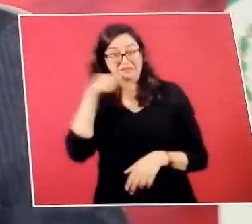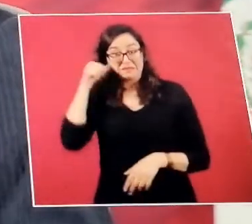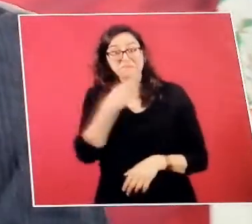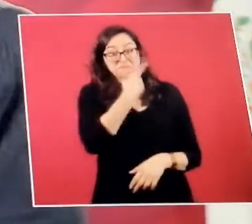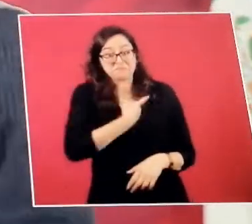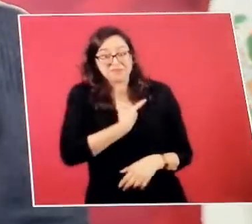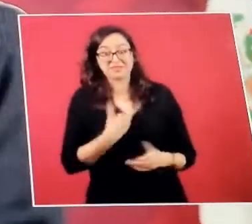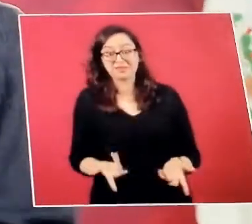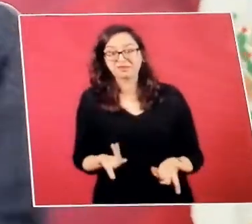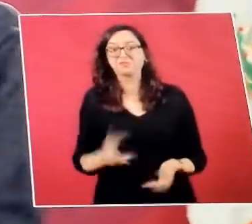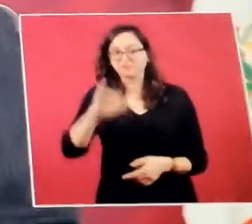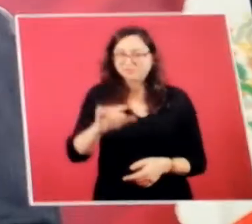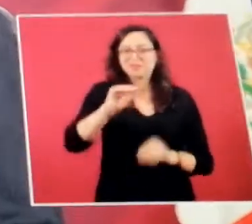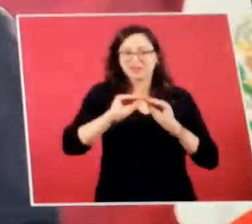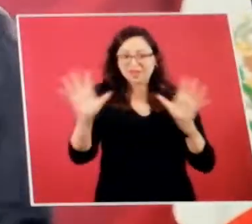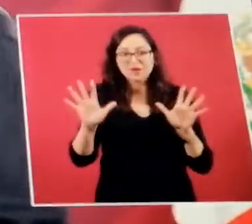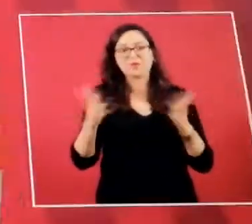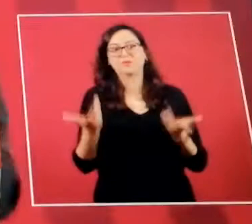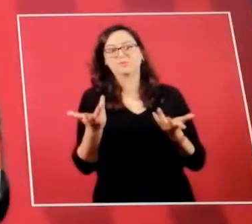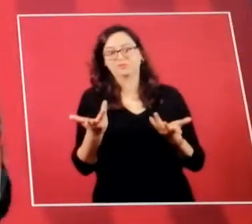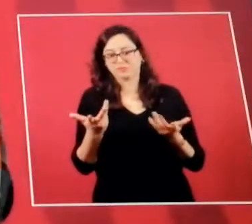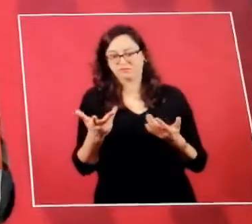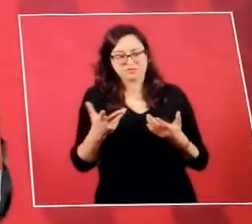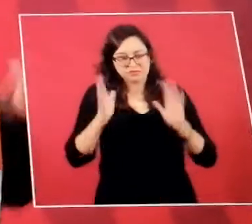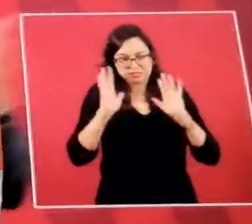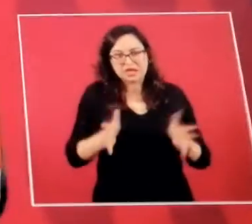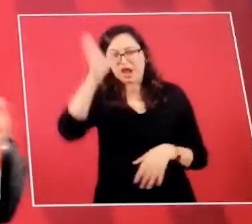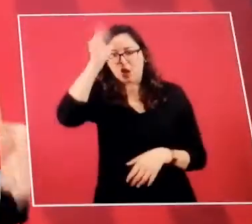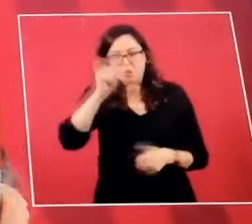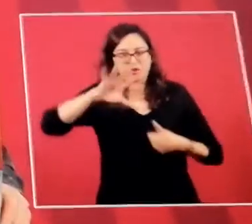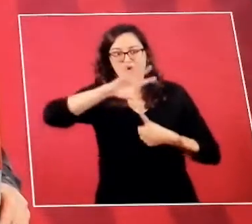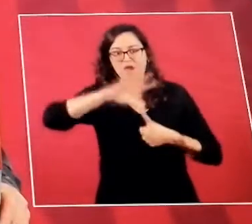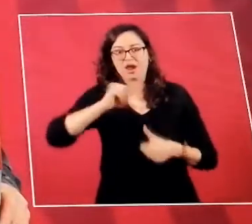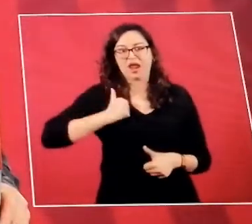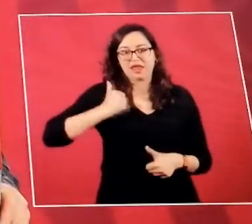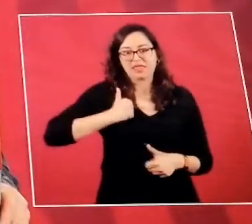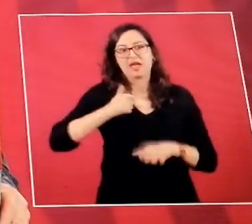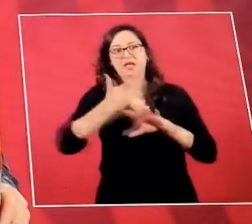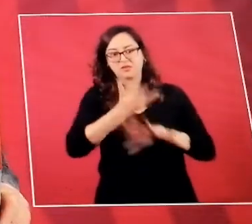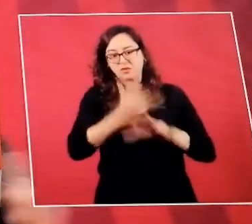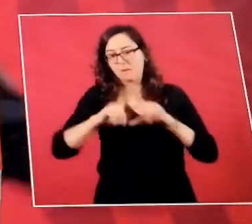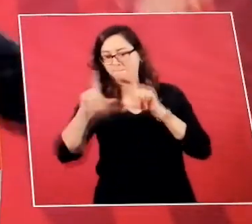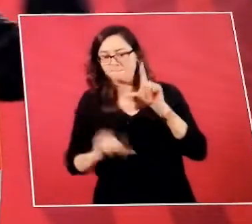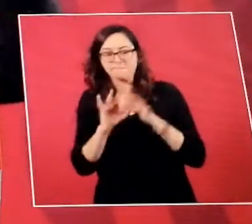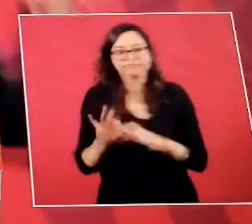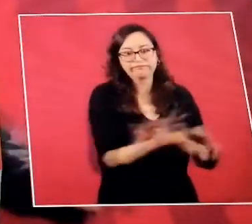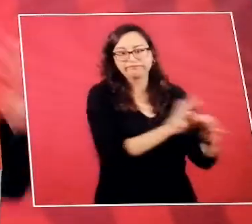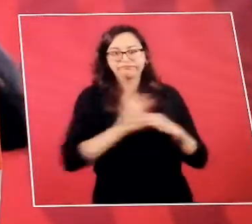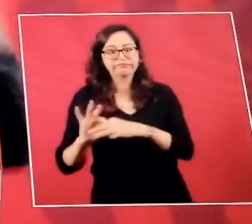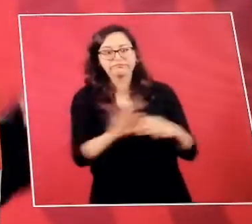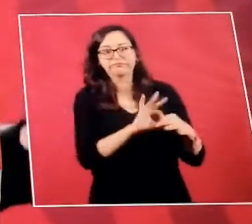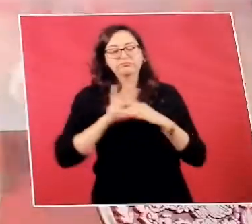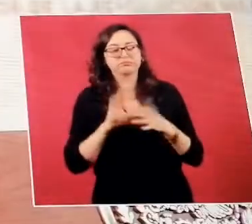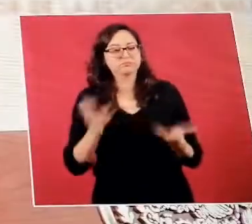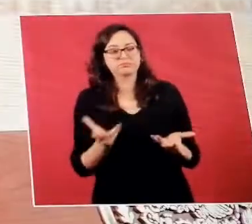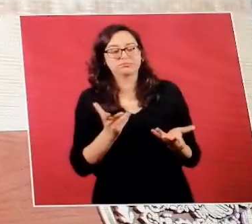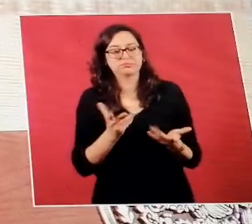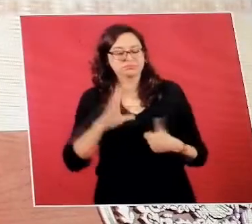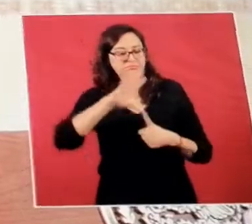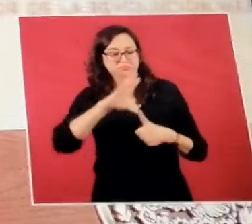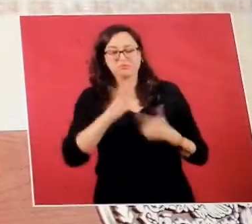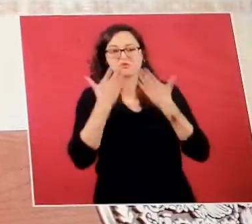de integración con respecto a las soberanías de nuestros países en América del Norte. Lo mismo con Canadá. No tenemos ningún problema.